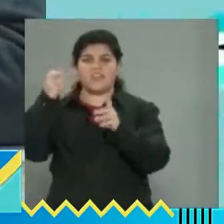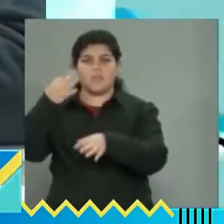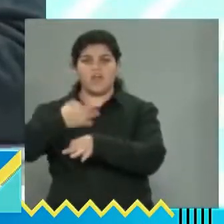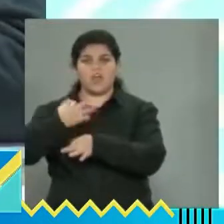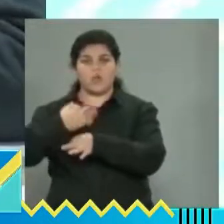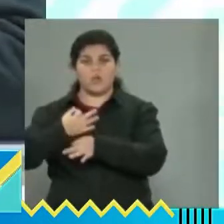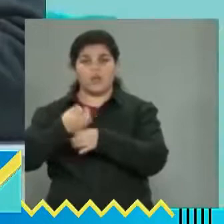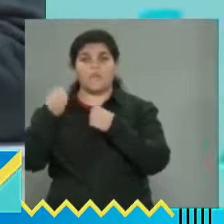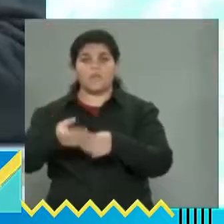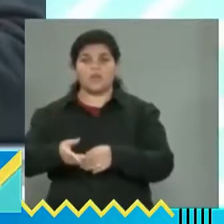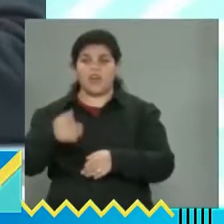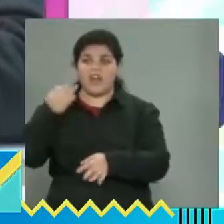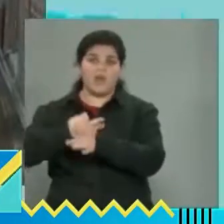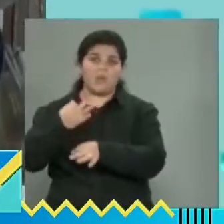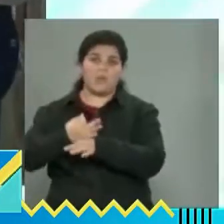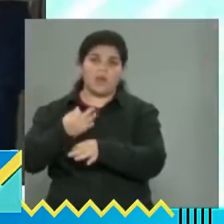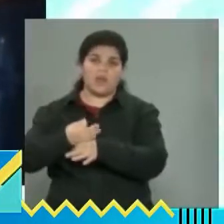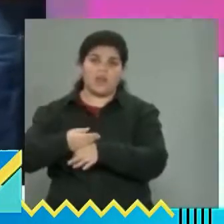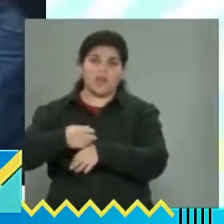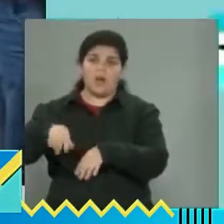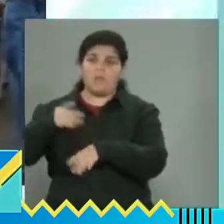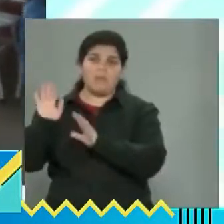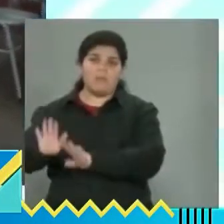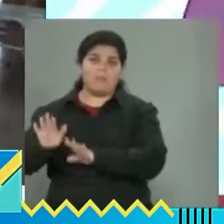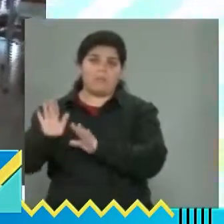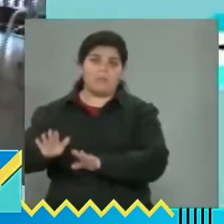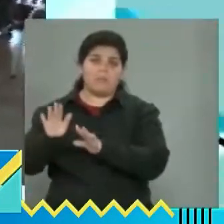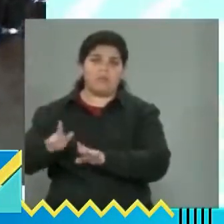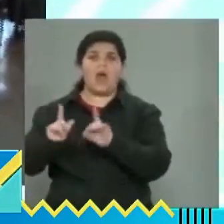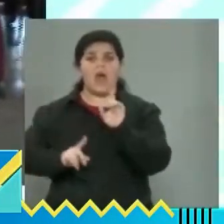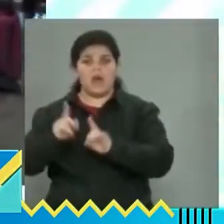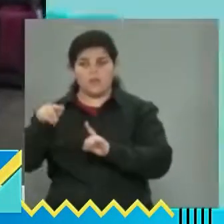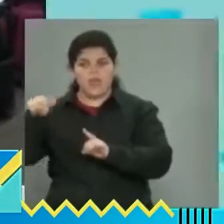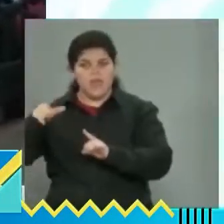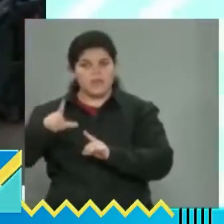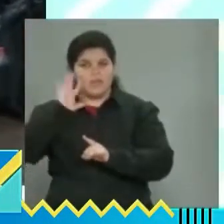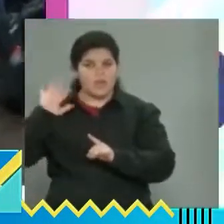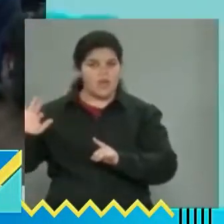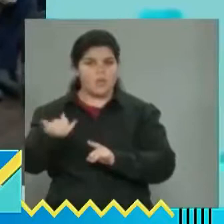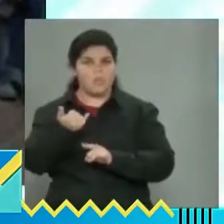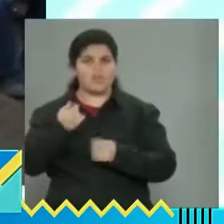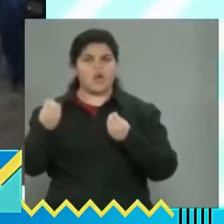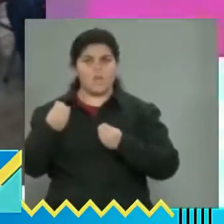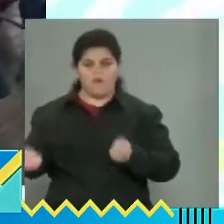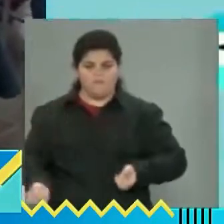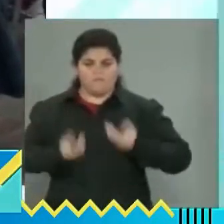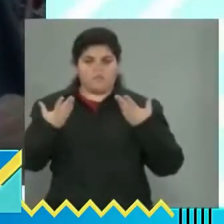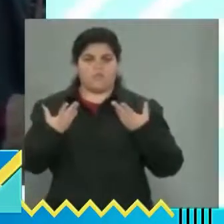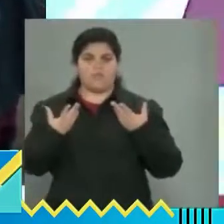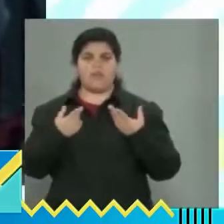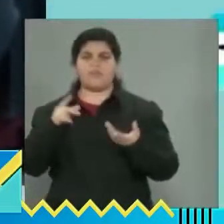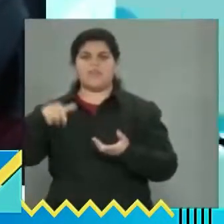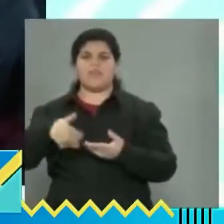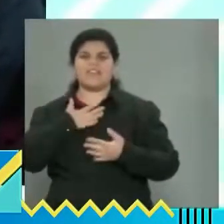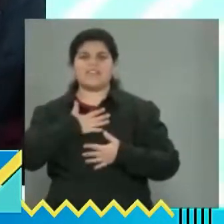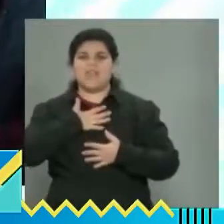pasan muchísimo tiempo en la escuela y la escuela es un ámbito muy propicio para la construcción de síntomas y para la manifestación de síntomas